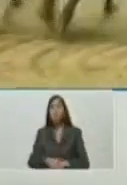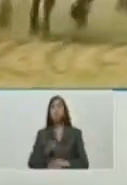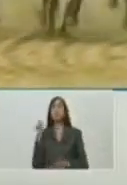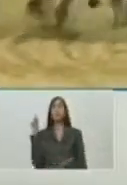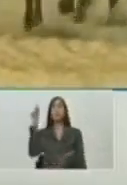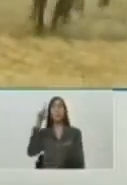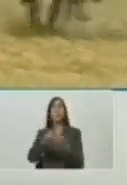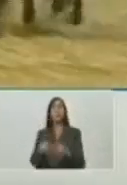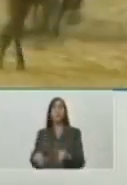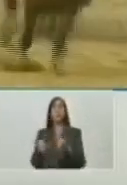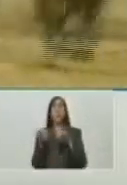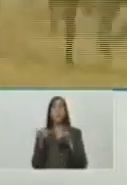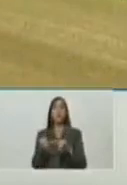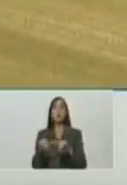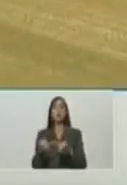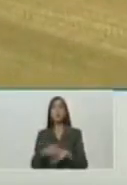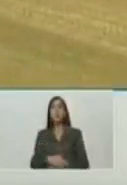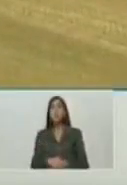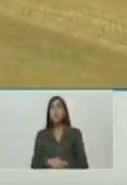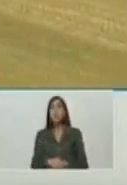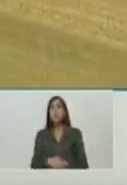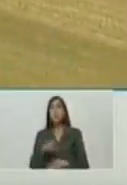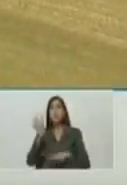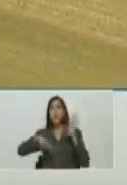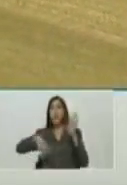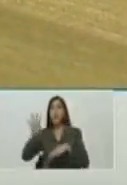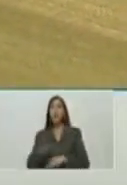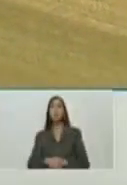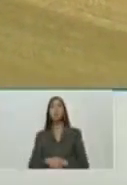final, el número 14,